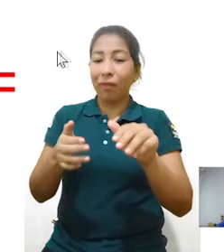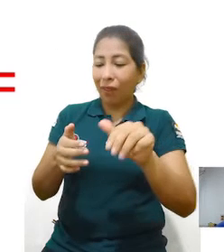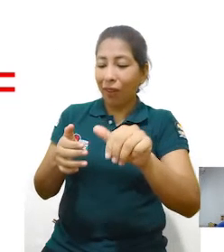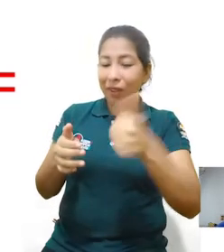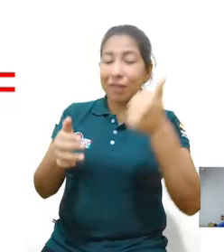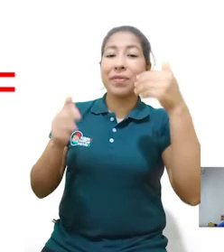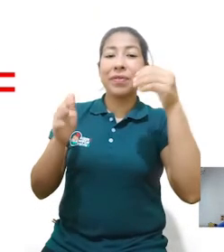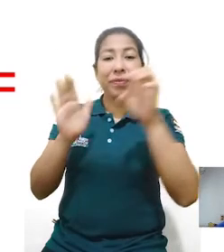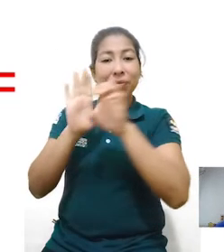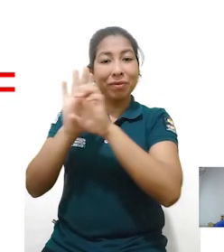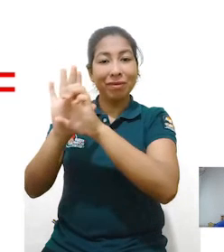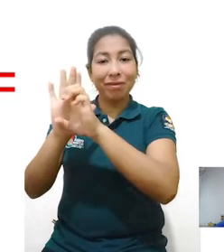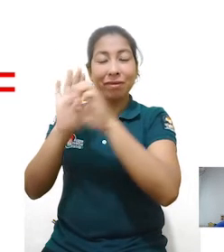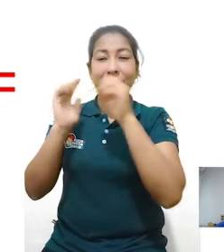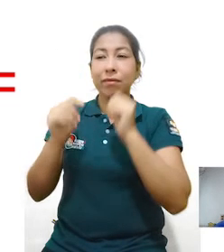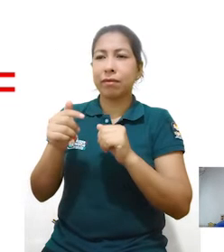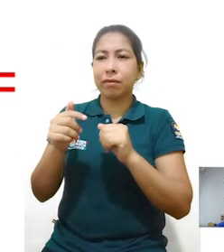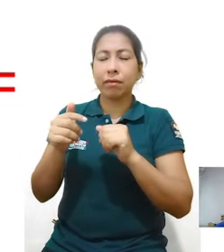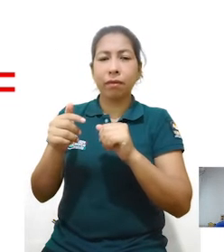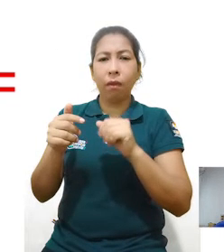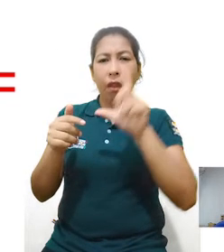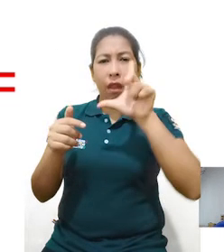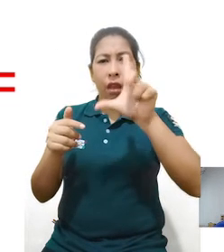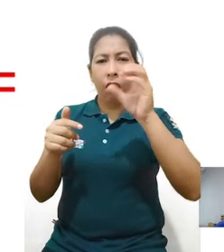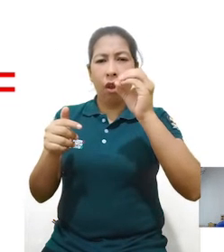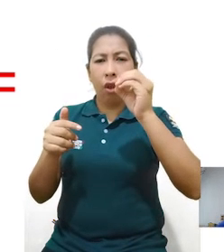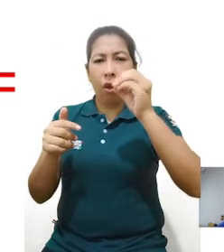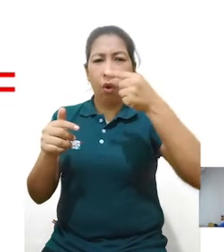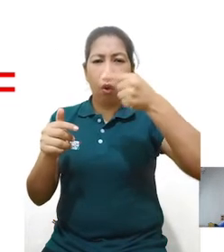otro ejercicio, logaritmo en base pi de